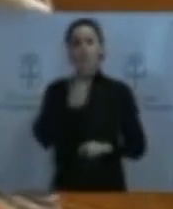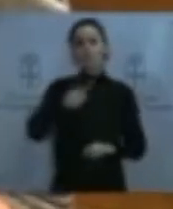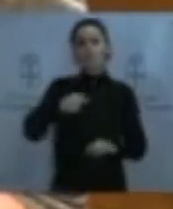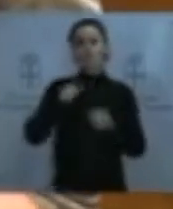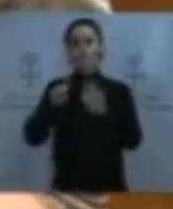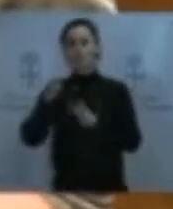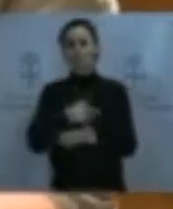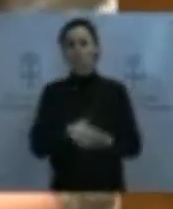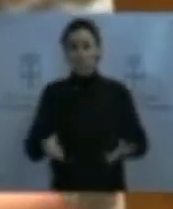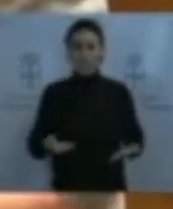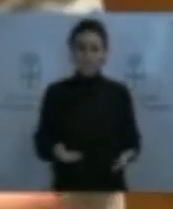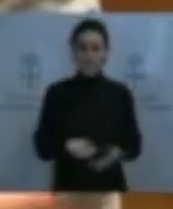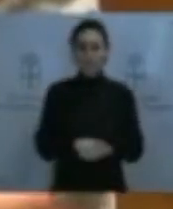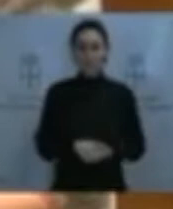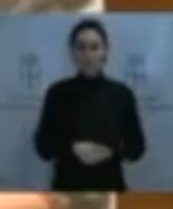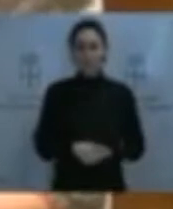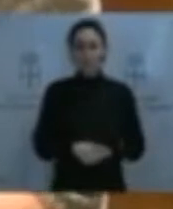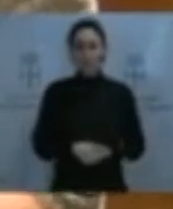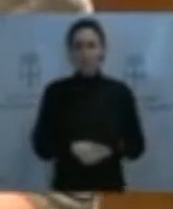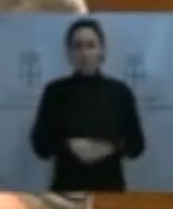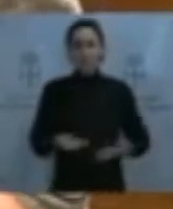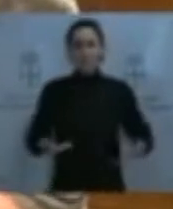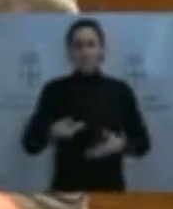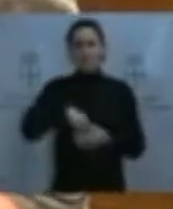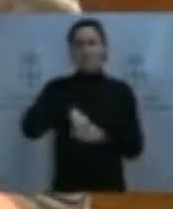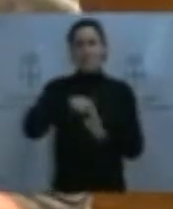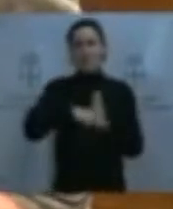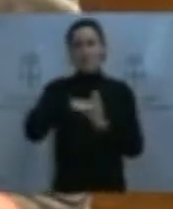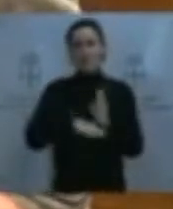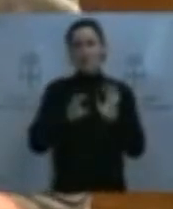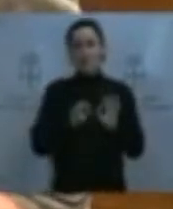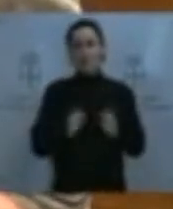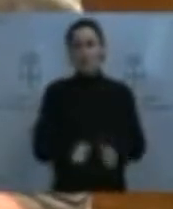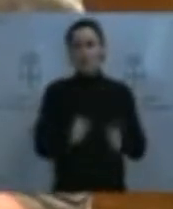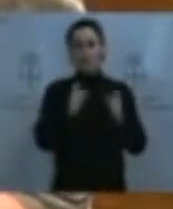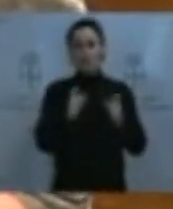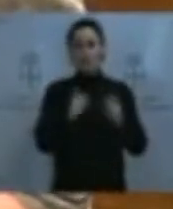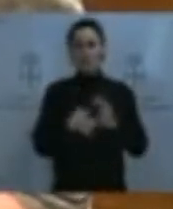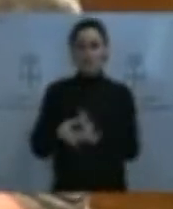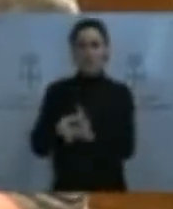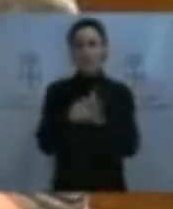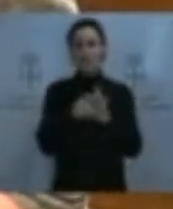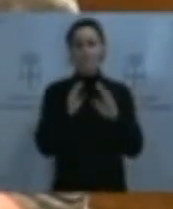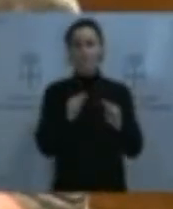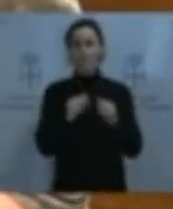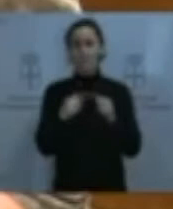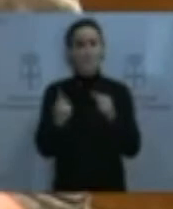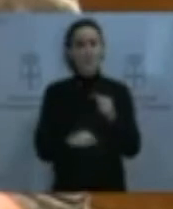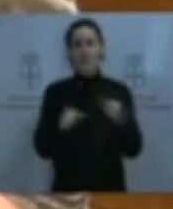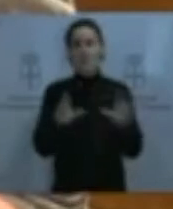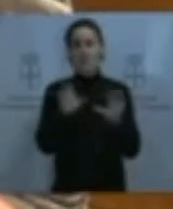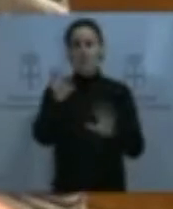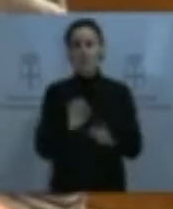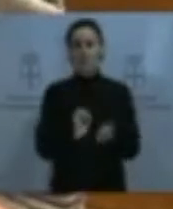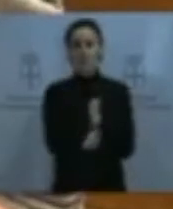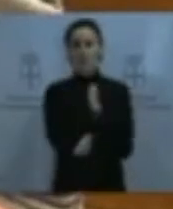4,6. Hay dentro de ese programa el subconcepto de programas comunitarios con menos del 10% del crédito